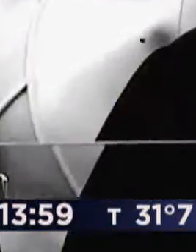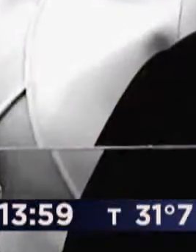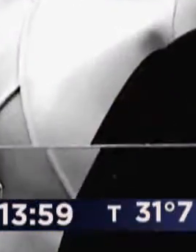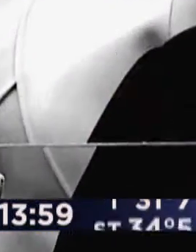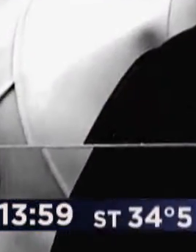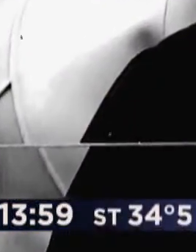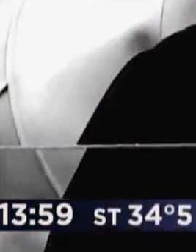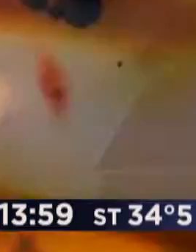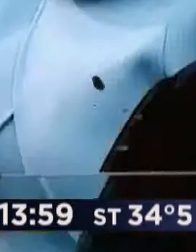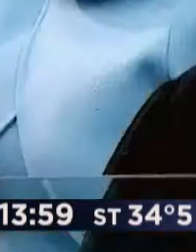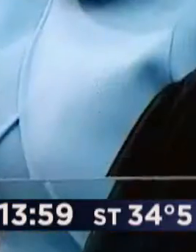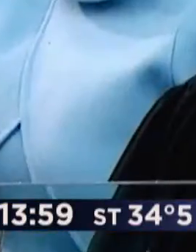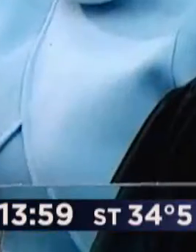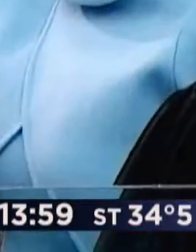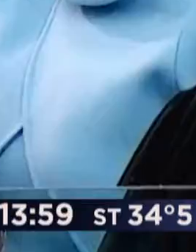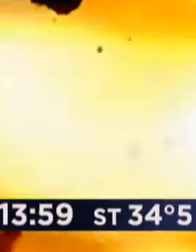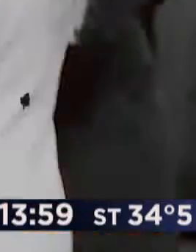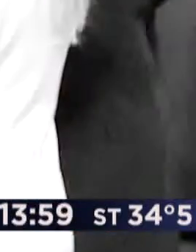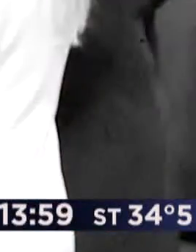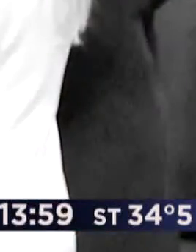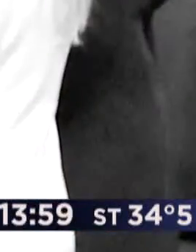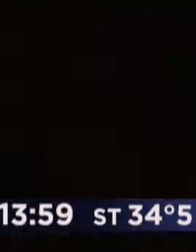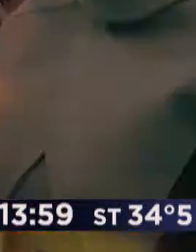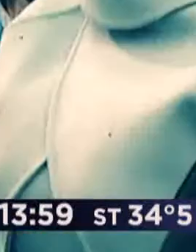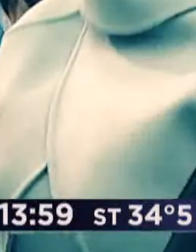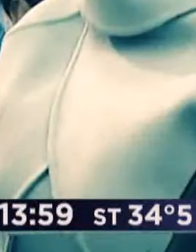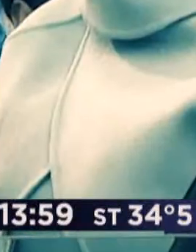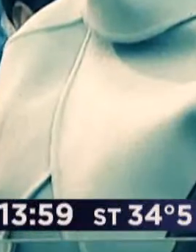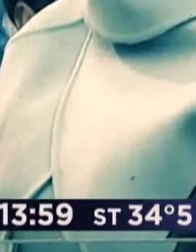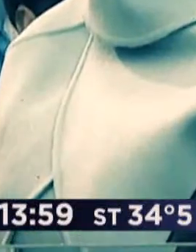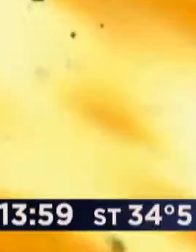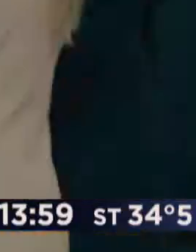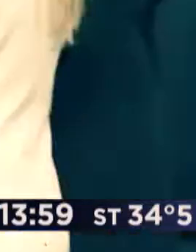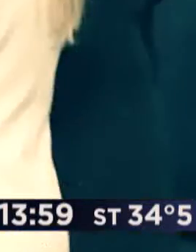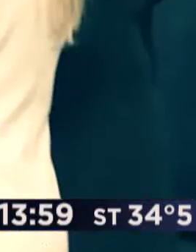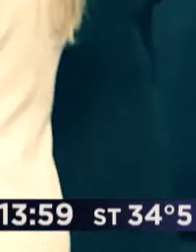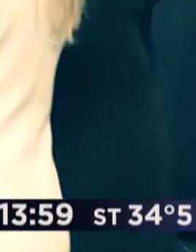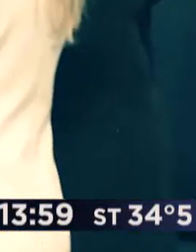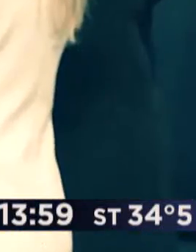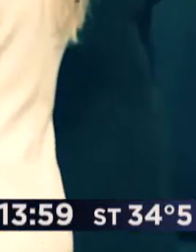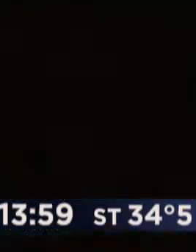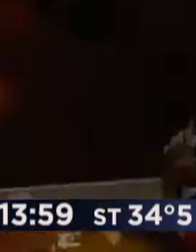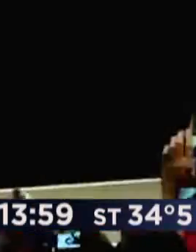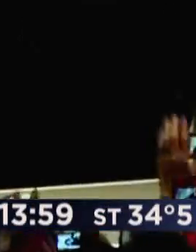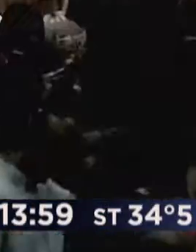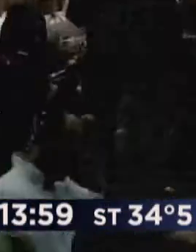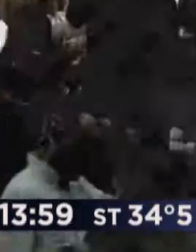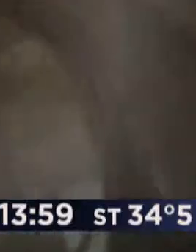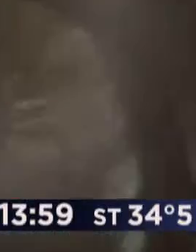I, Donald John Trump, the office of President of the United States. So help me God.